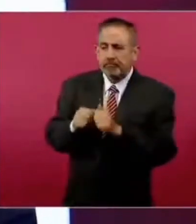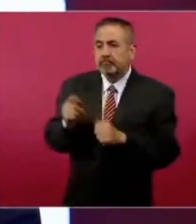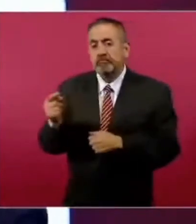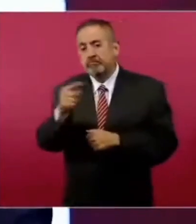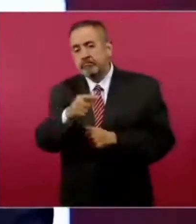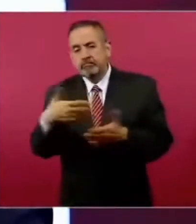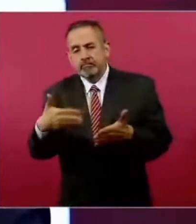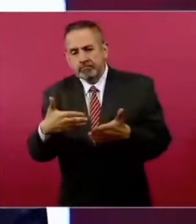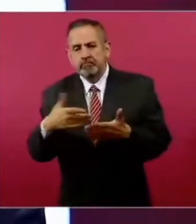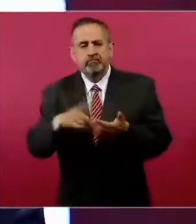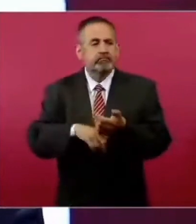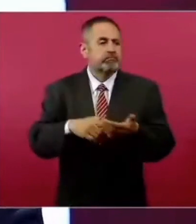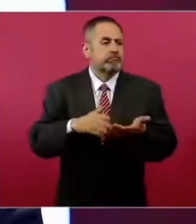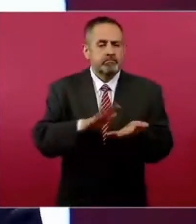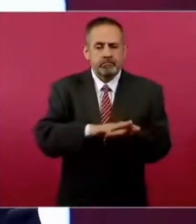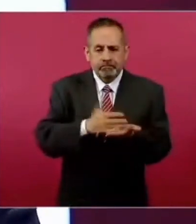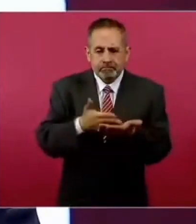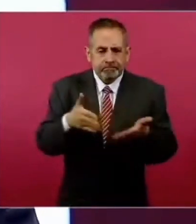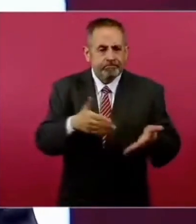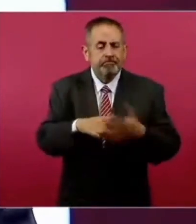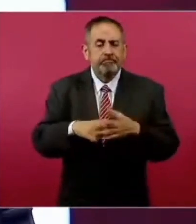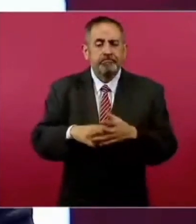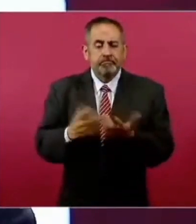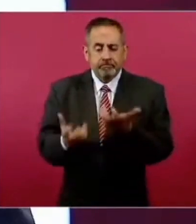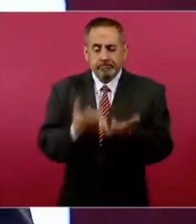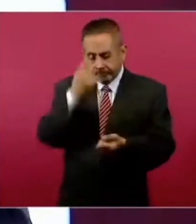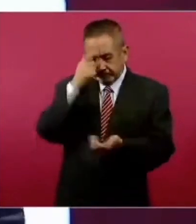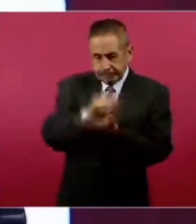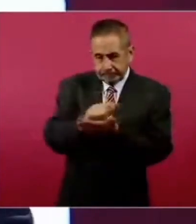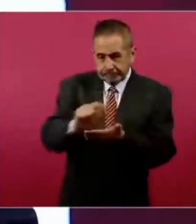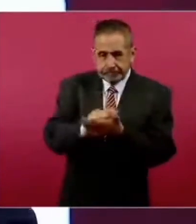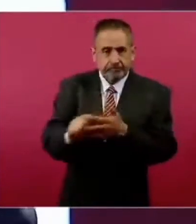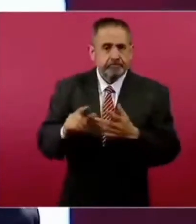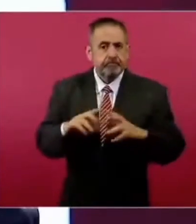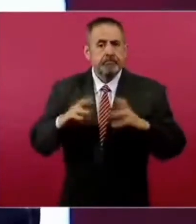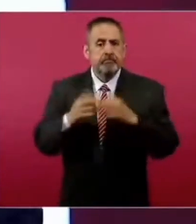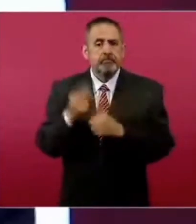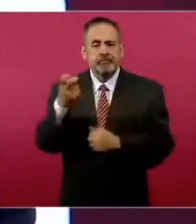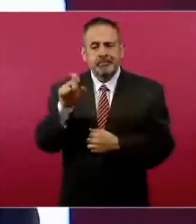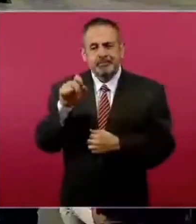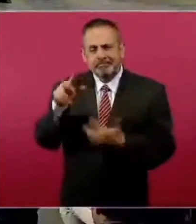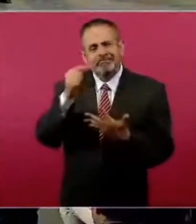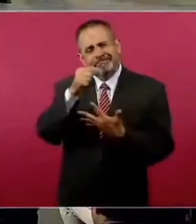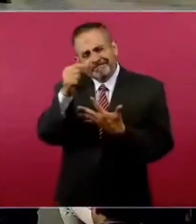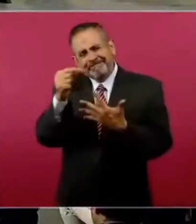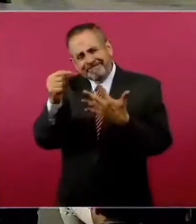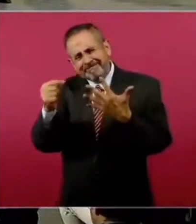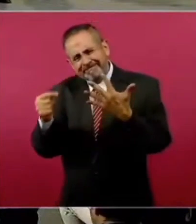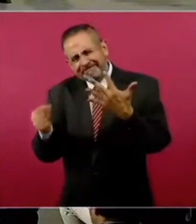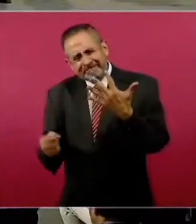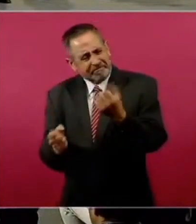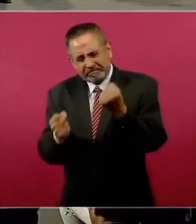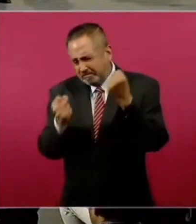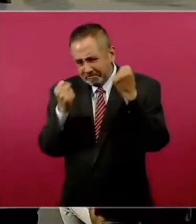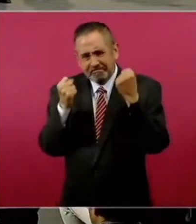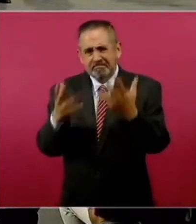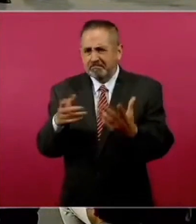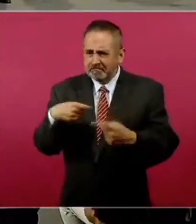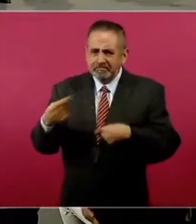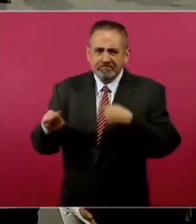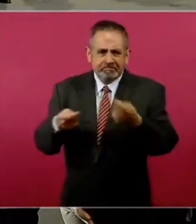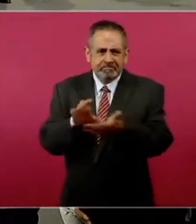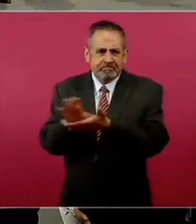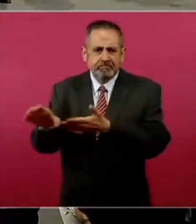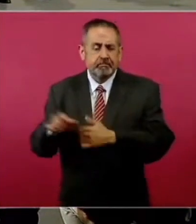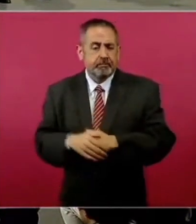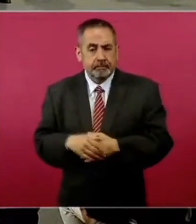estufas esterilizadores de vapor y 228 equipos más vamos a ver de manera muy rápida estado por